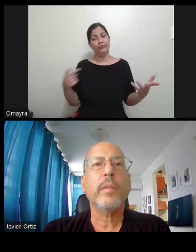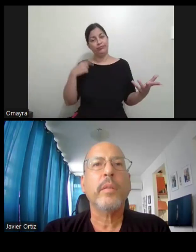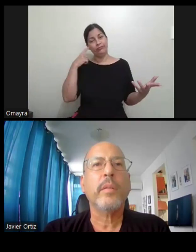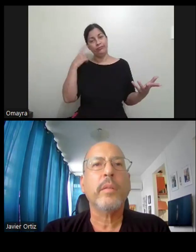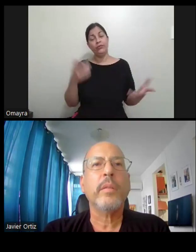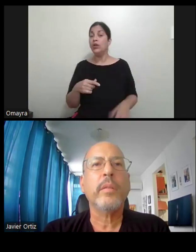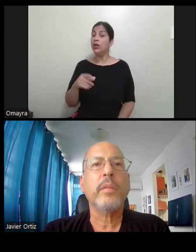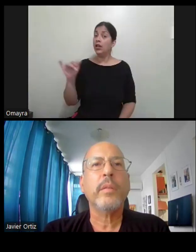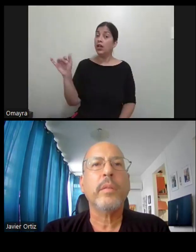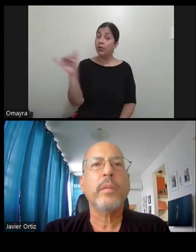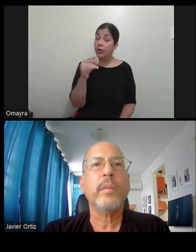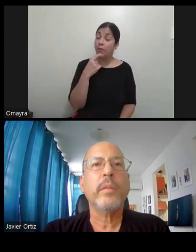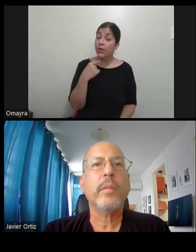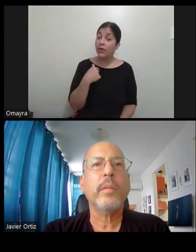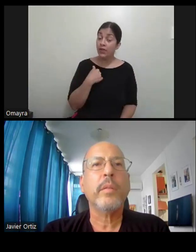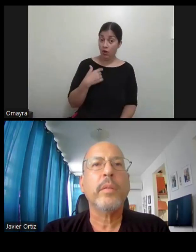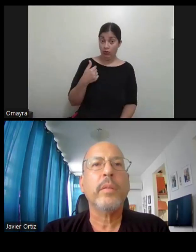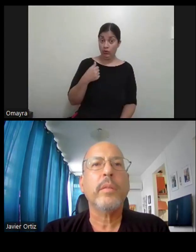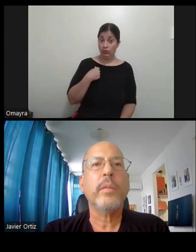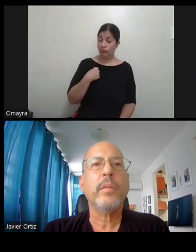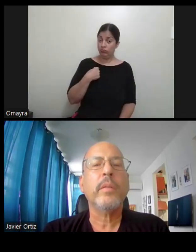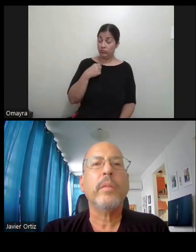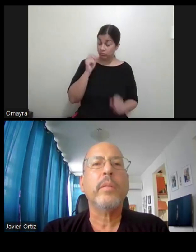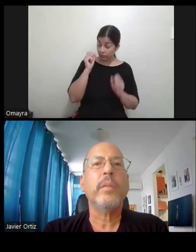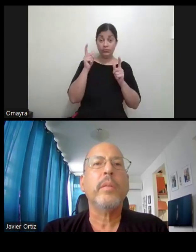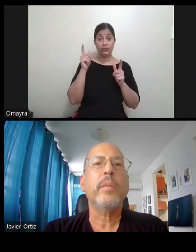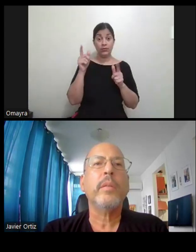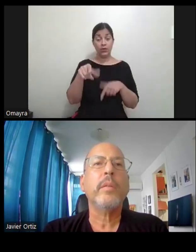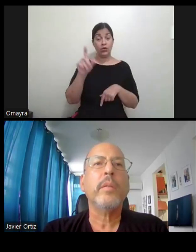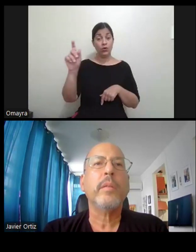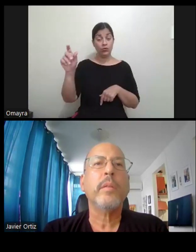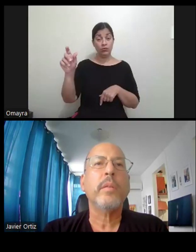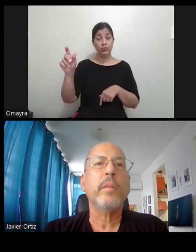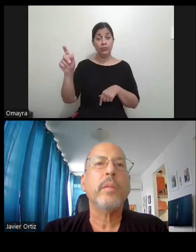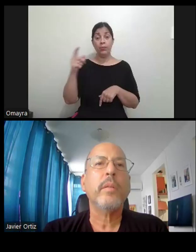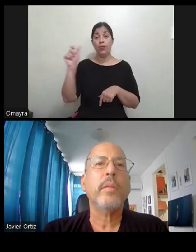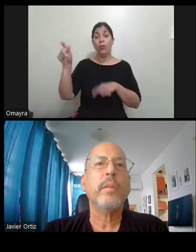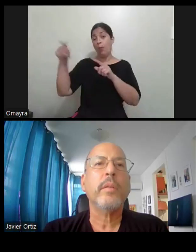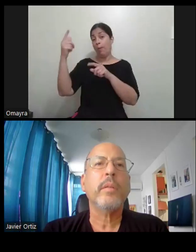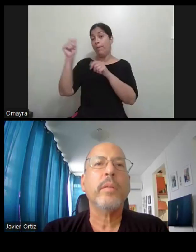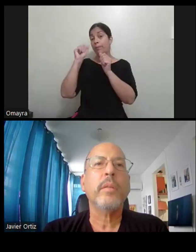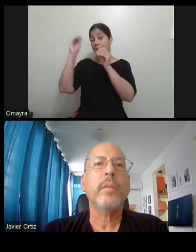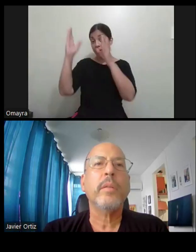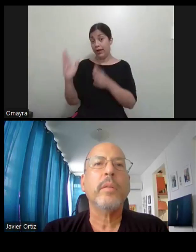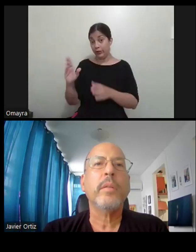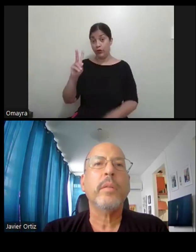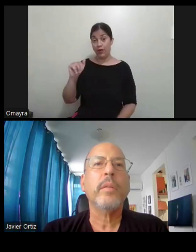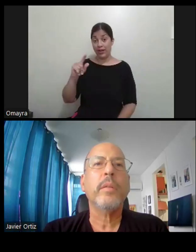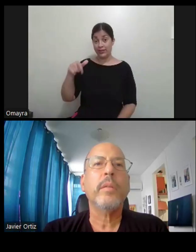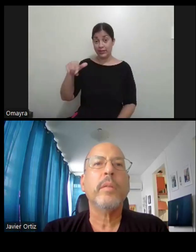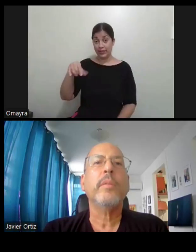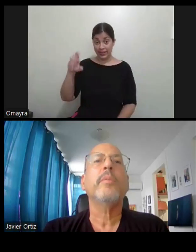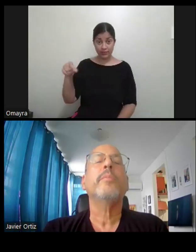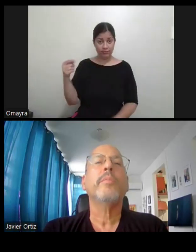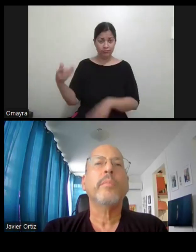eso me lo dijo, me llama mucho la atención, porque eso me lo dijo un maestro, el maestro Vázquez, que en paz descansa también, de la